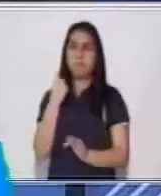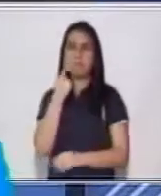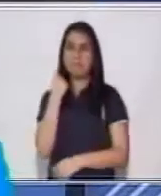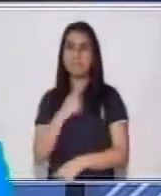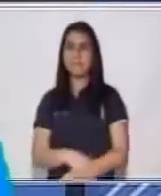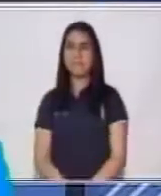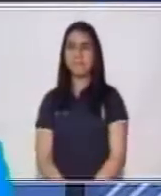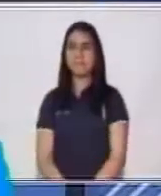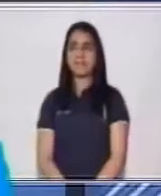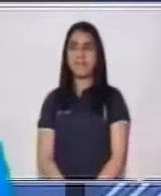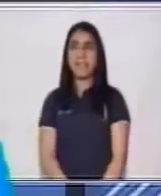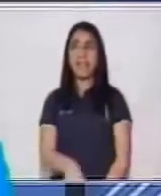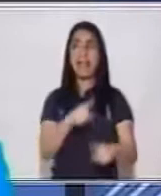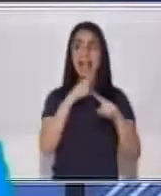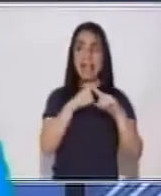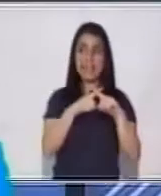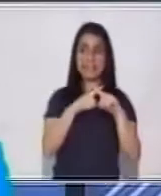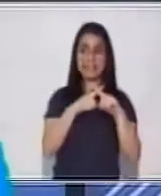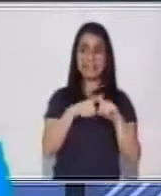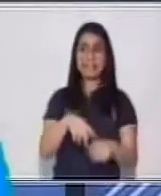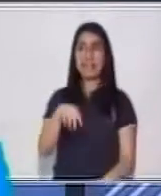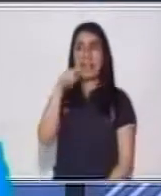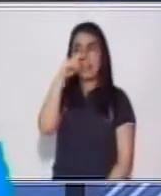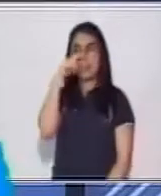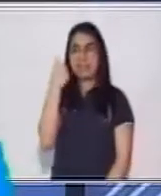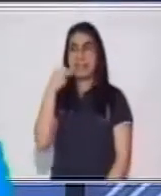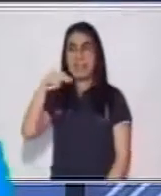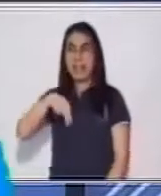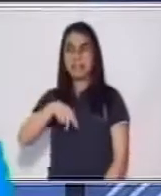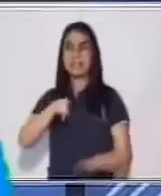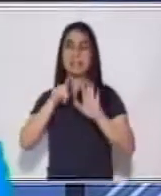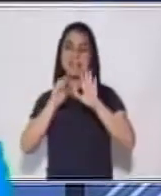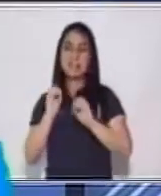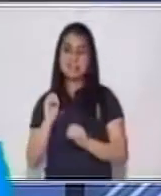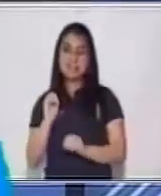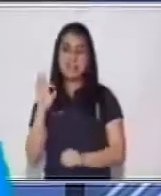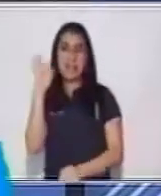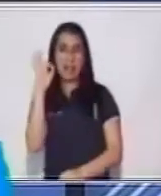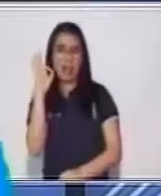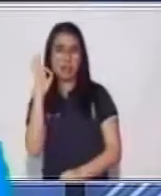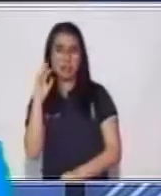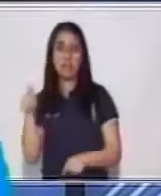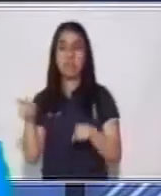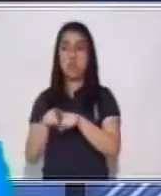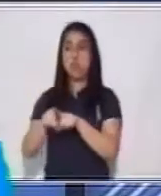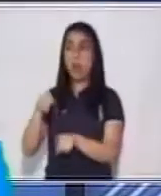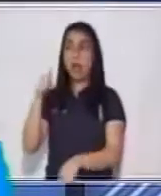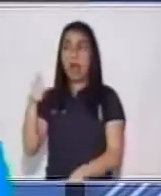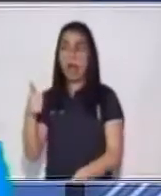Entonces al realizar la operación nos queda que la altura de la ceiba es de